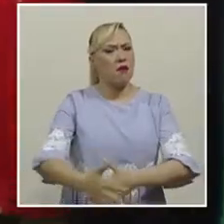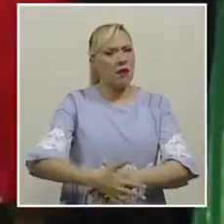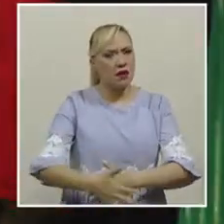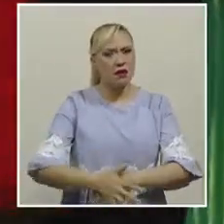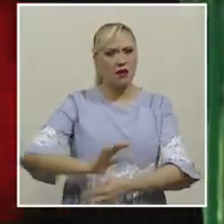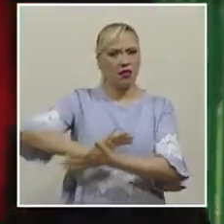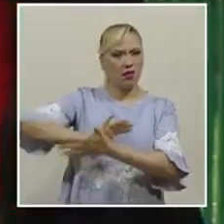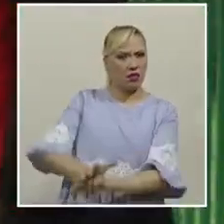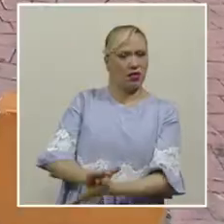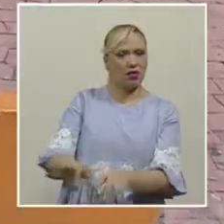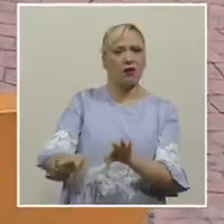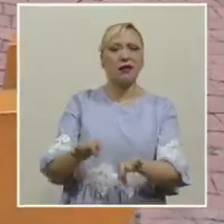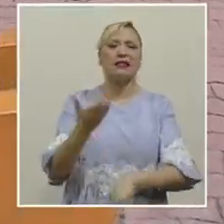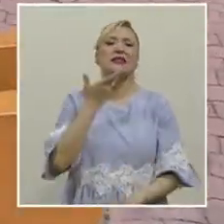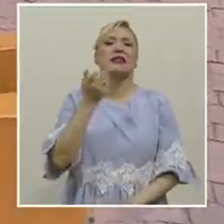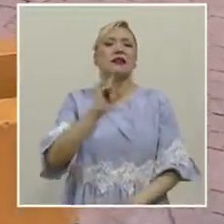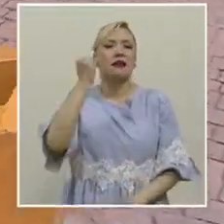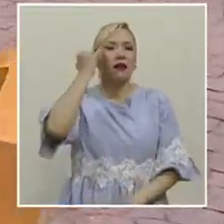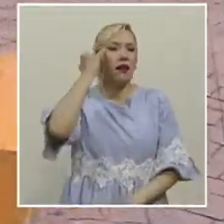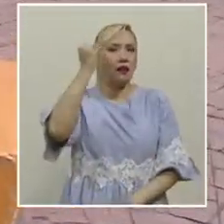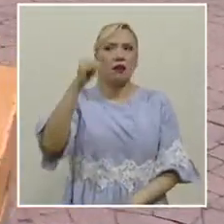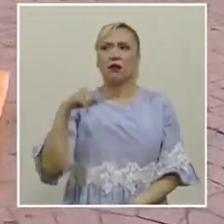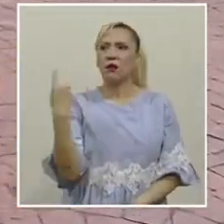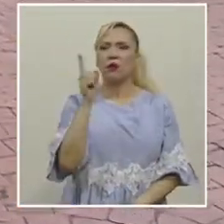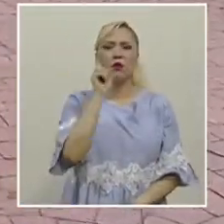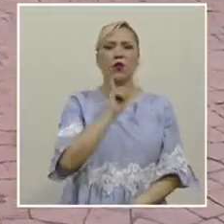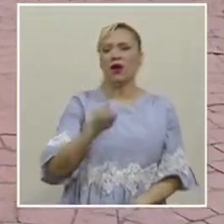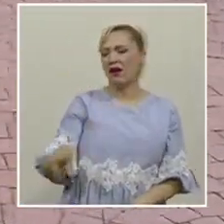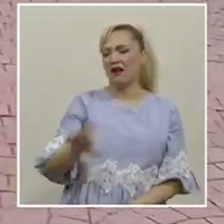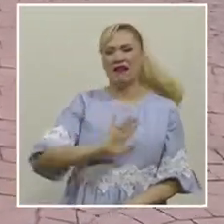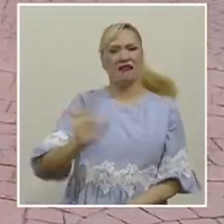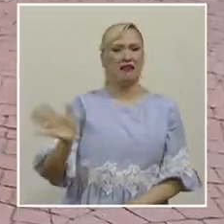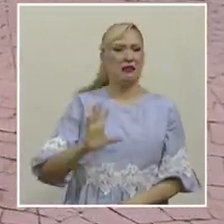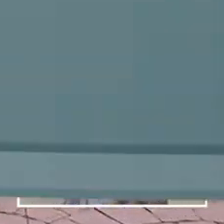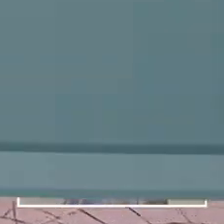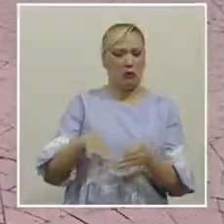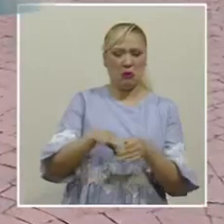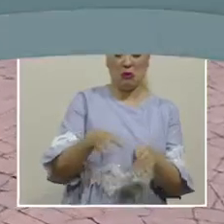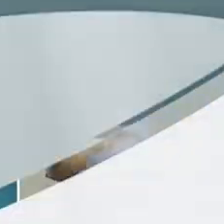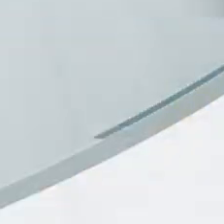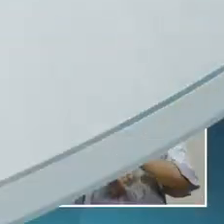sociedad y que pueden orillar a la renuncia laboral de la mujer.